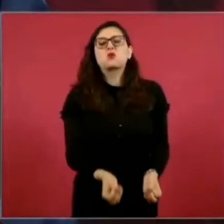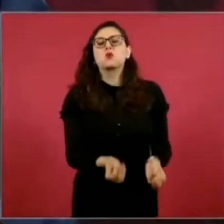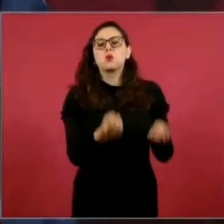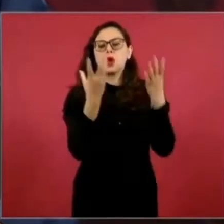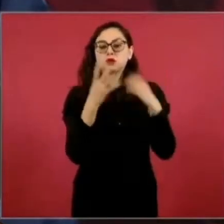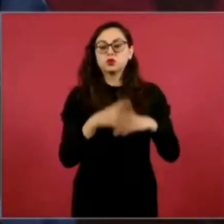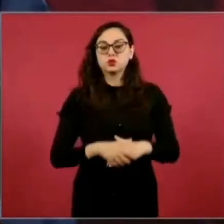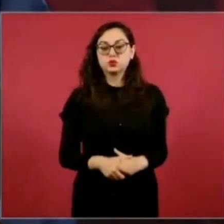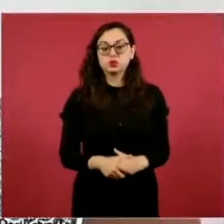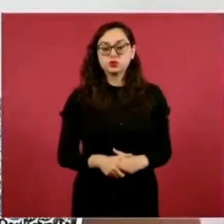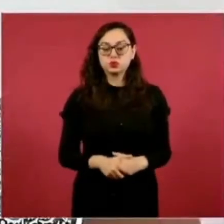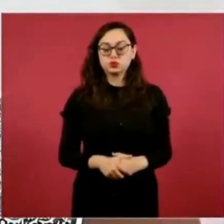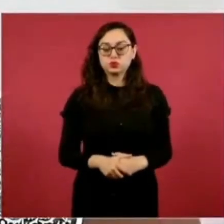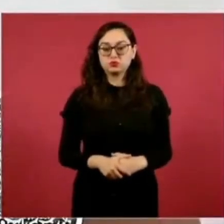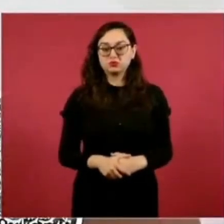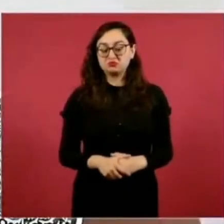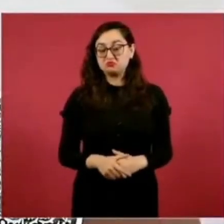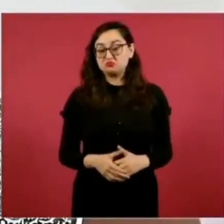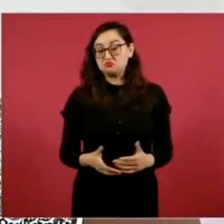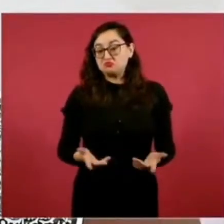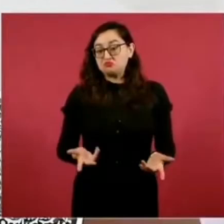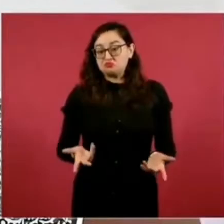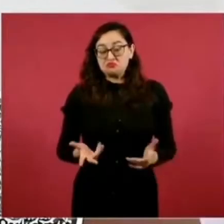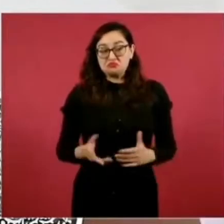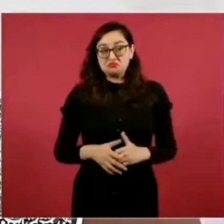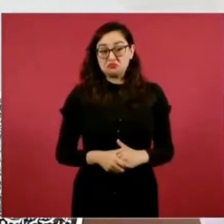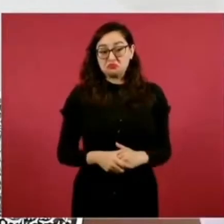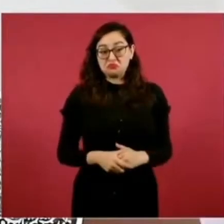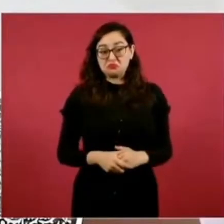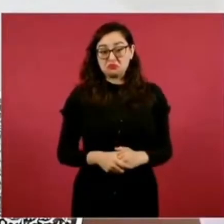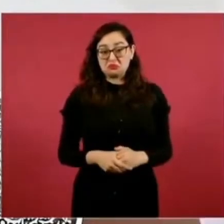programa cuando mucho